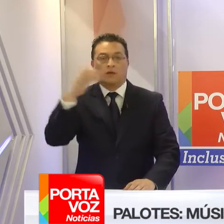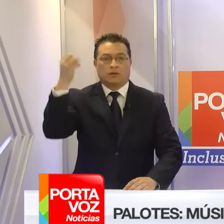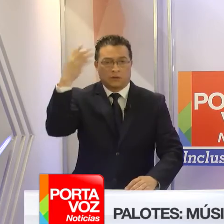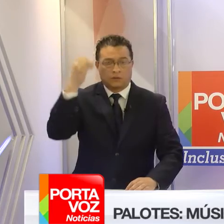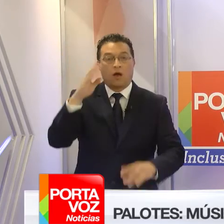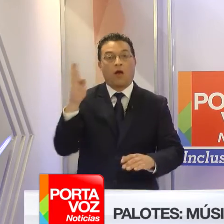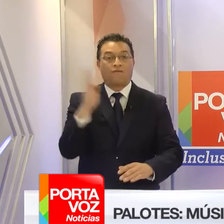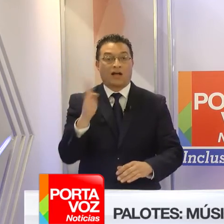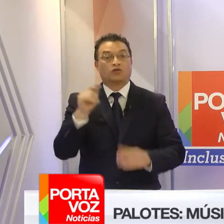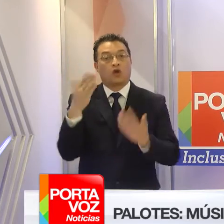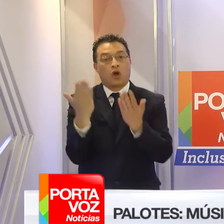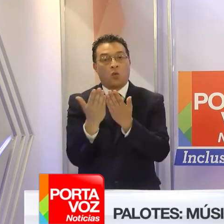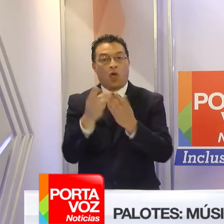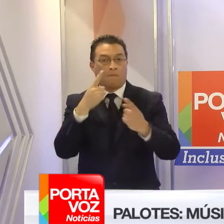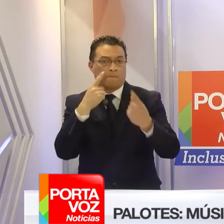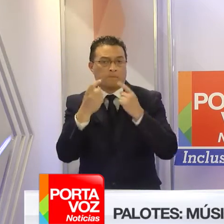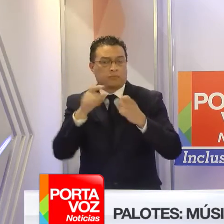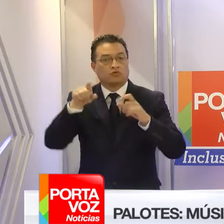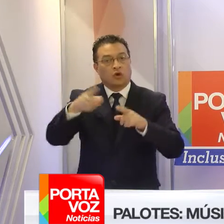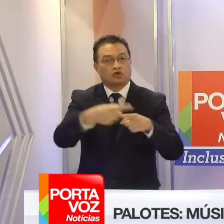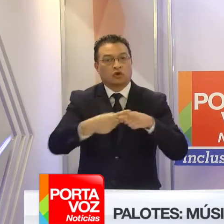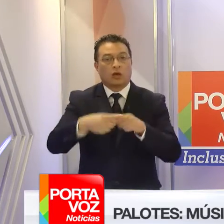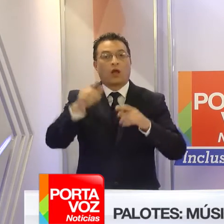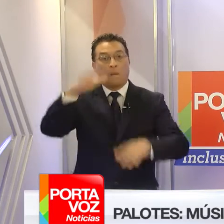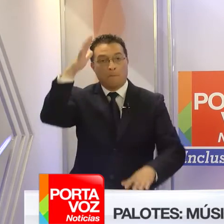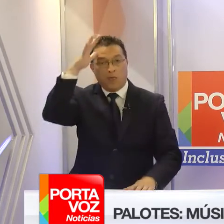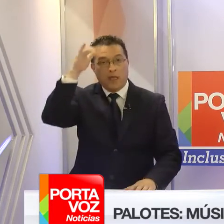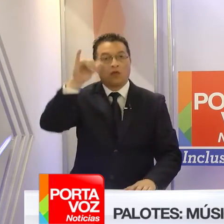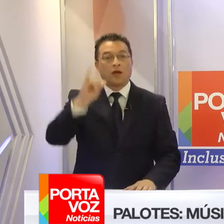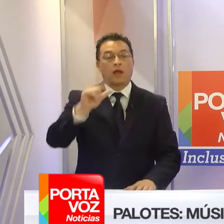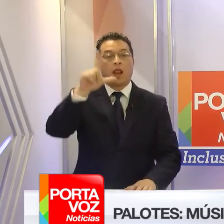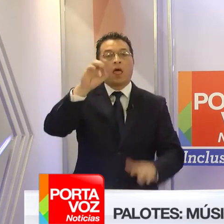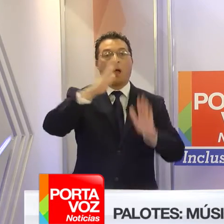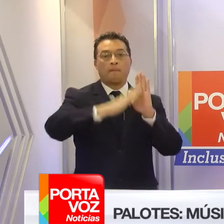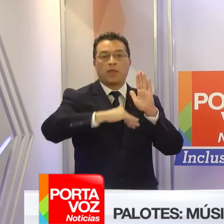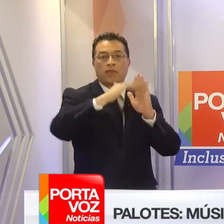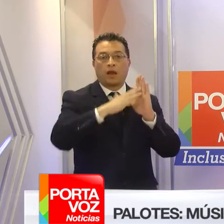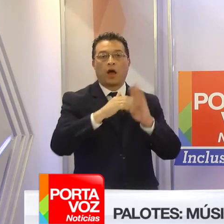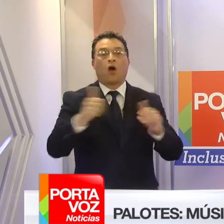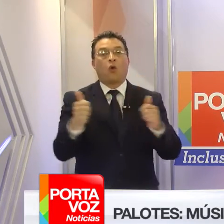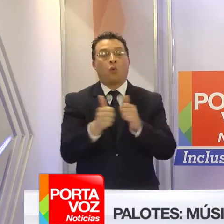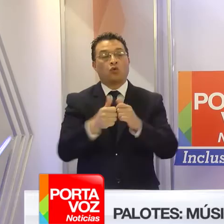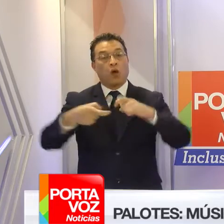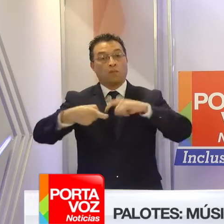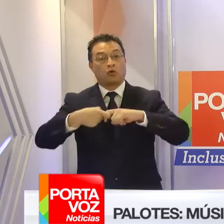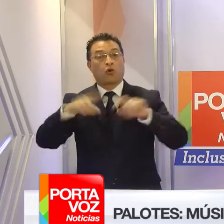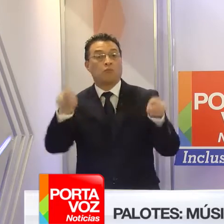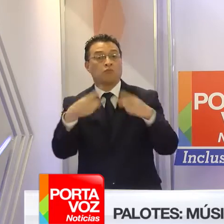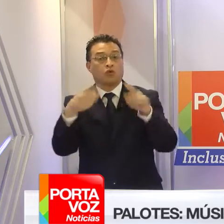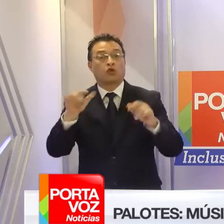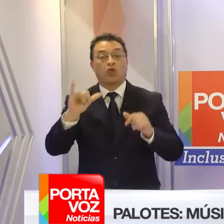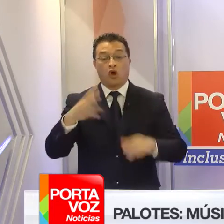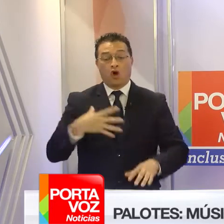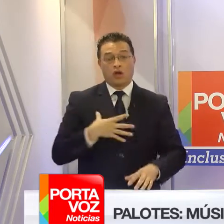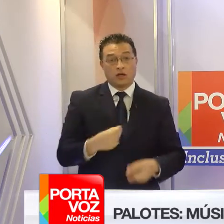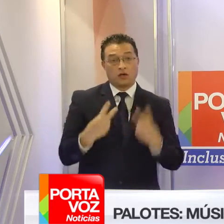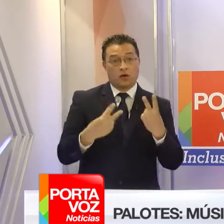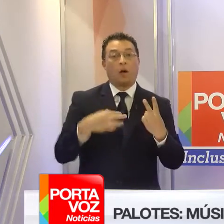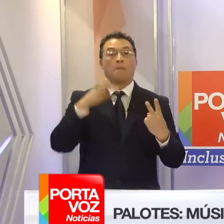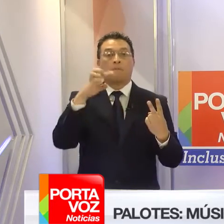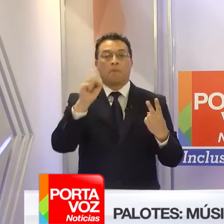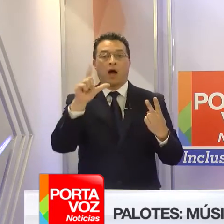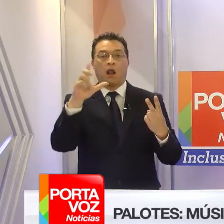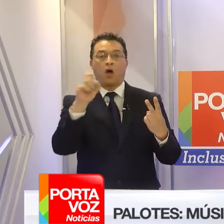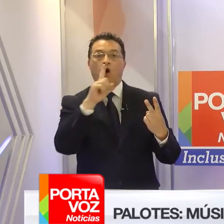colegios en riesgo social, principalmente en Puente Alto y La Pintana. Junto a su esposo músico y sus dos hijos, desarrolló Palotes,